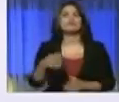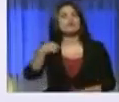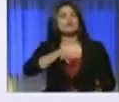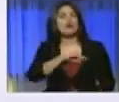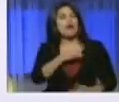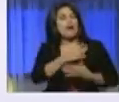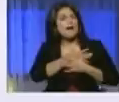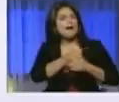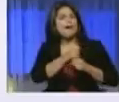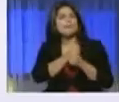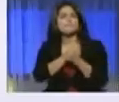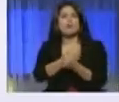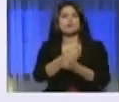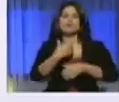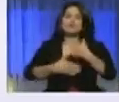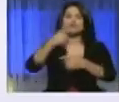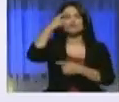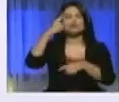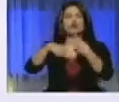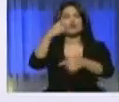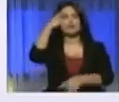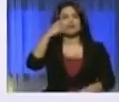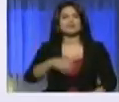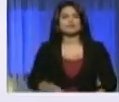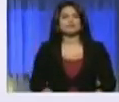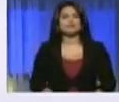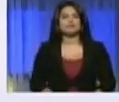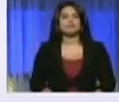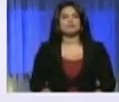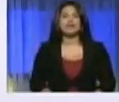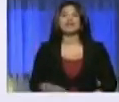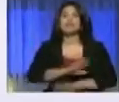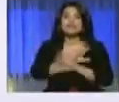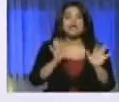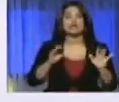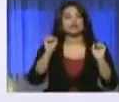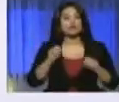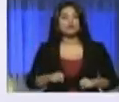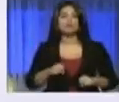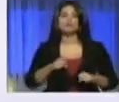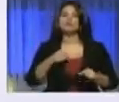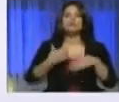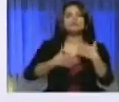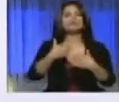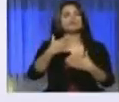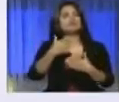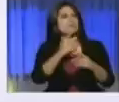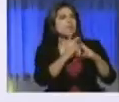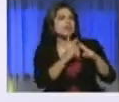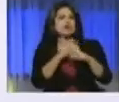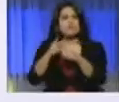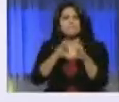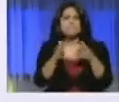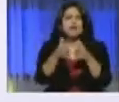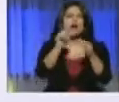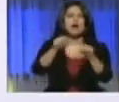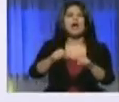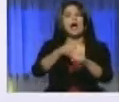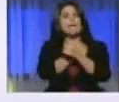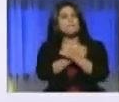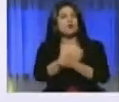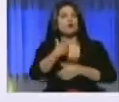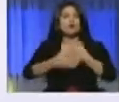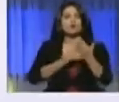con amor vamos todos los días, transitando las dificultades, los riesgos, los peligros. Y con amor vamos sembrando